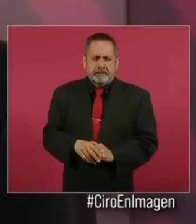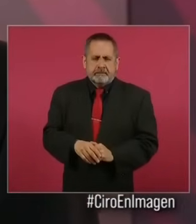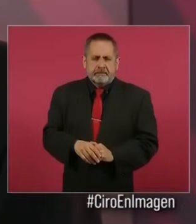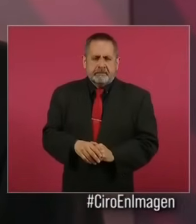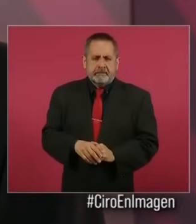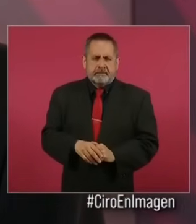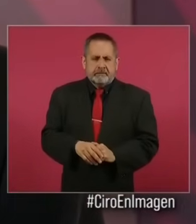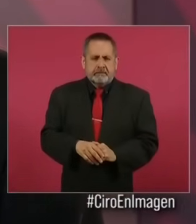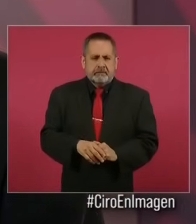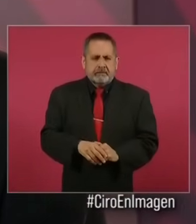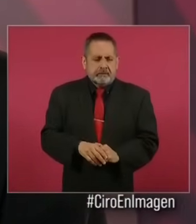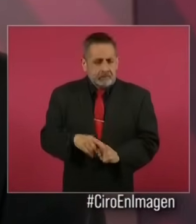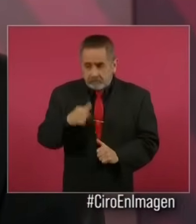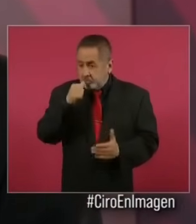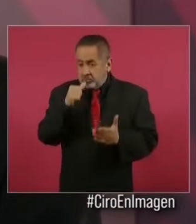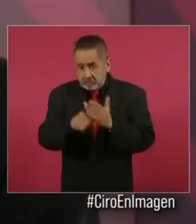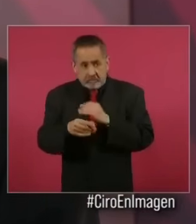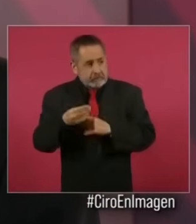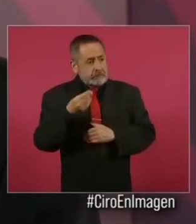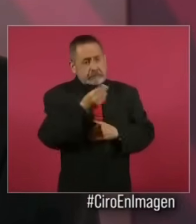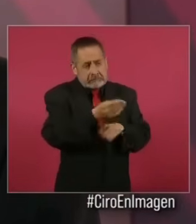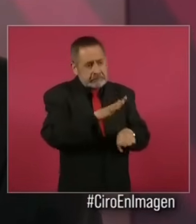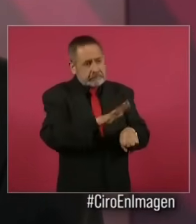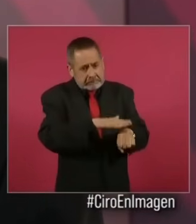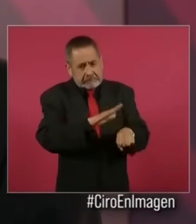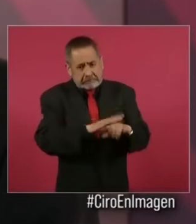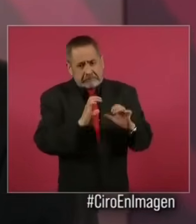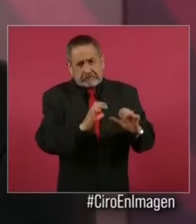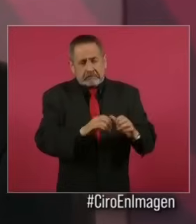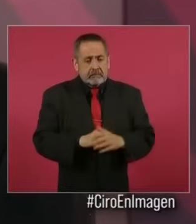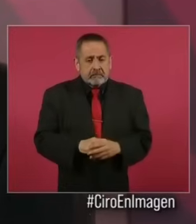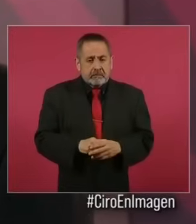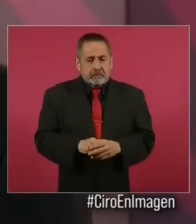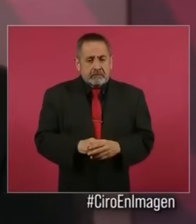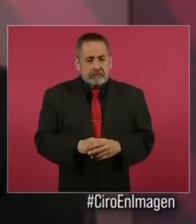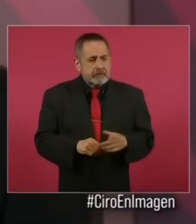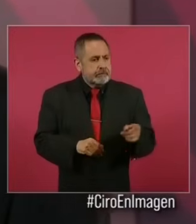como si le hubiésemos dicho,